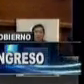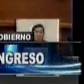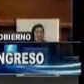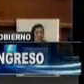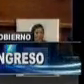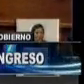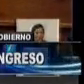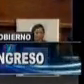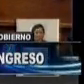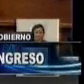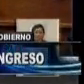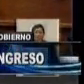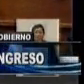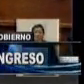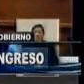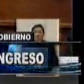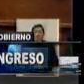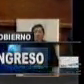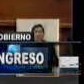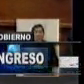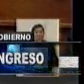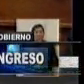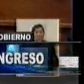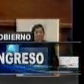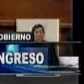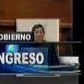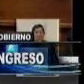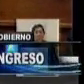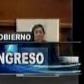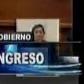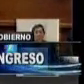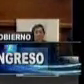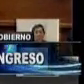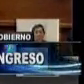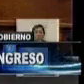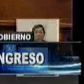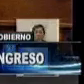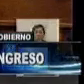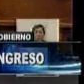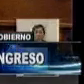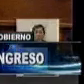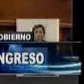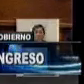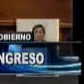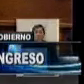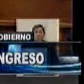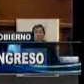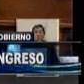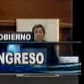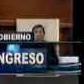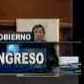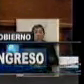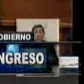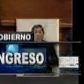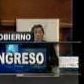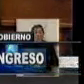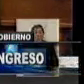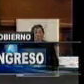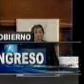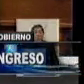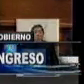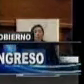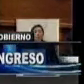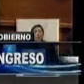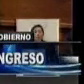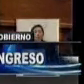las medidas que va a adoptar en sus sectores para dar cumplimiento al plan de gobierno de Ollanta Humala. Luego, el presidente del Consejo